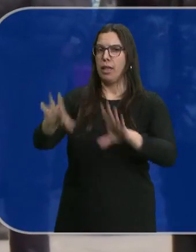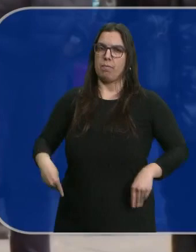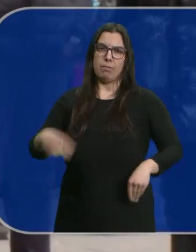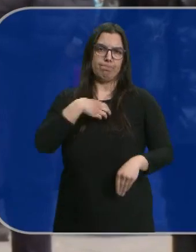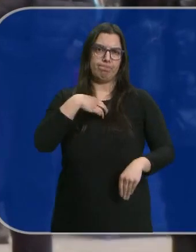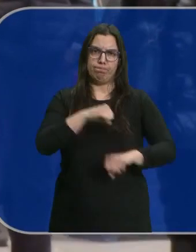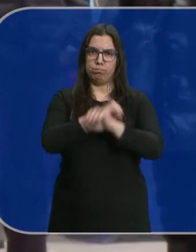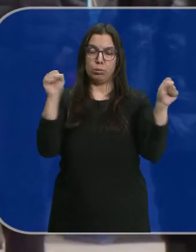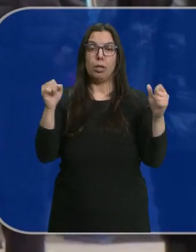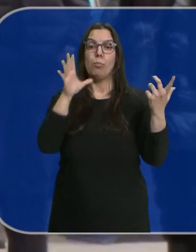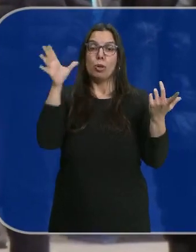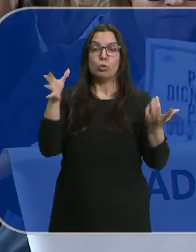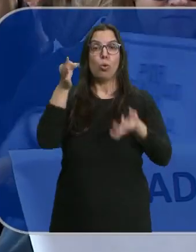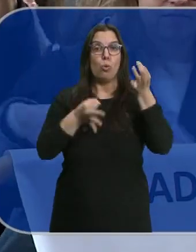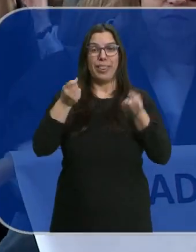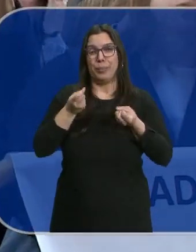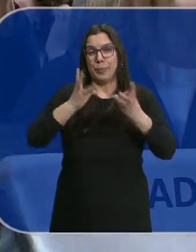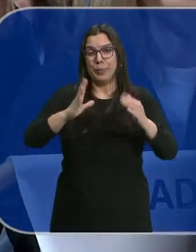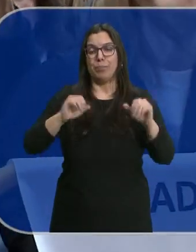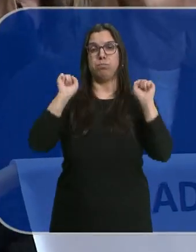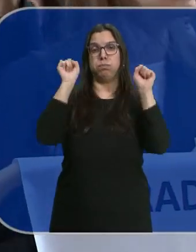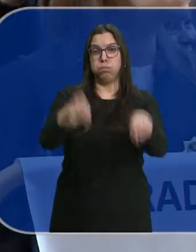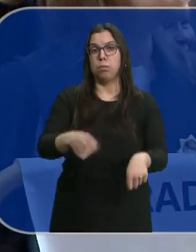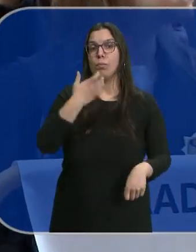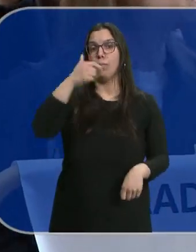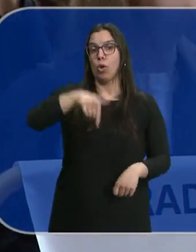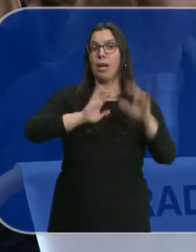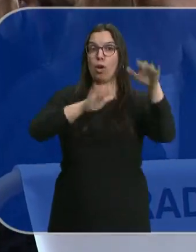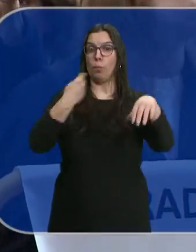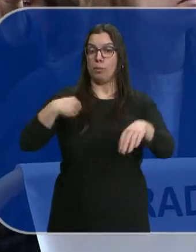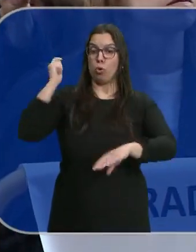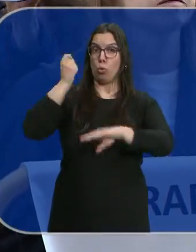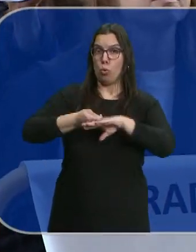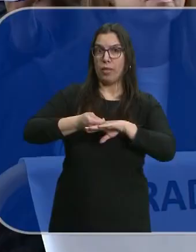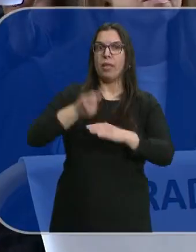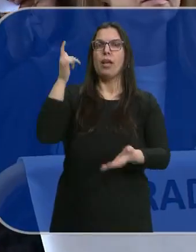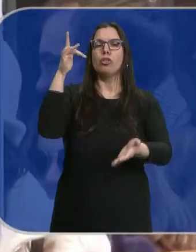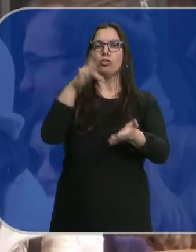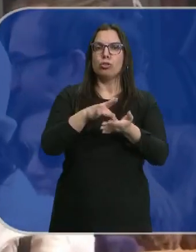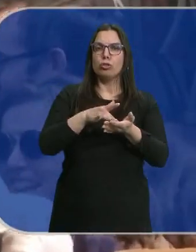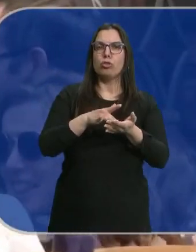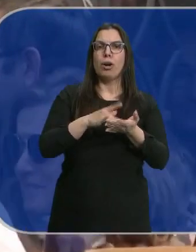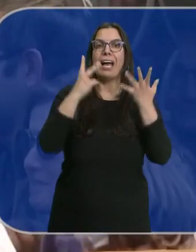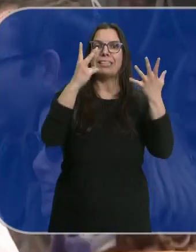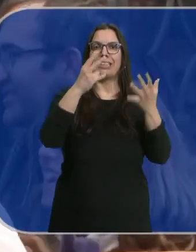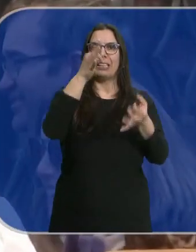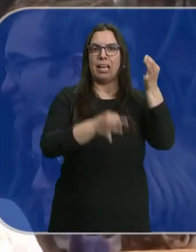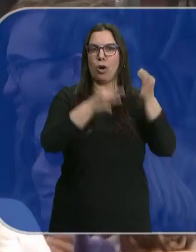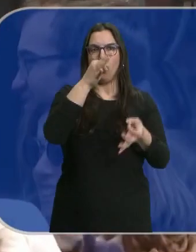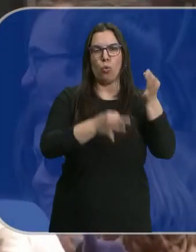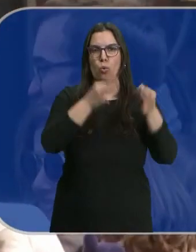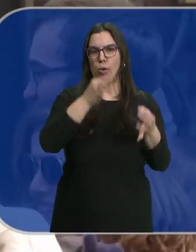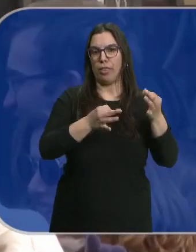propuesta. Esto está provocando el retraso de miles de juicios. Hoy en León, por decisión del propio juez, se han celebrado 7 sin la presencia de los